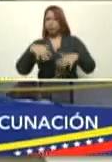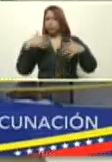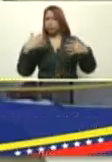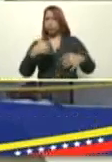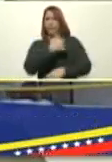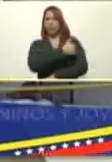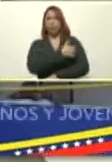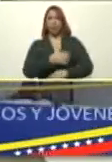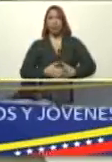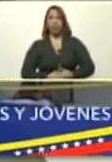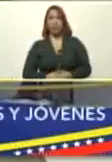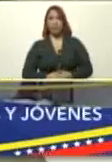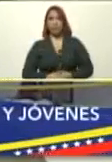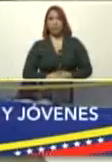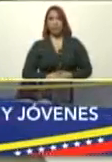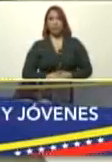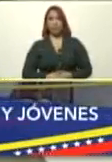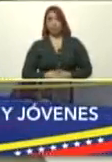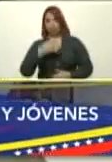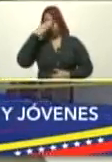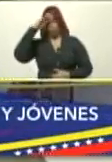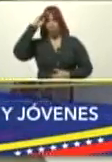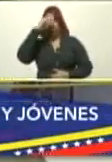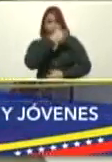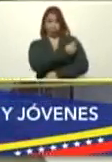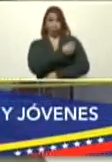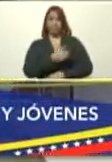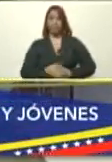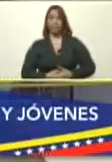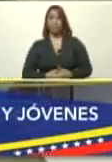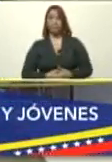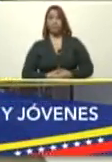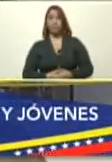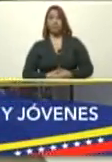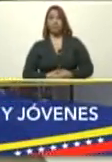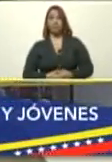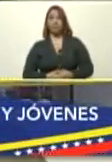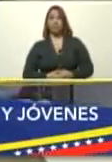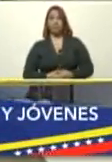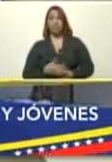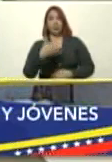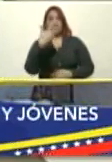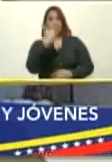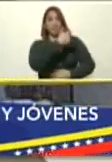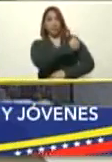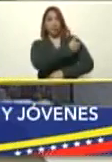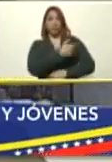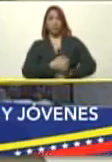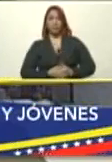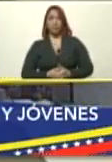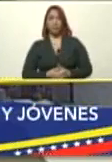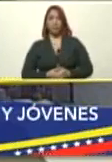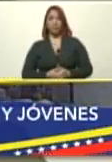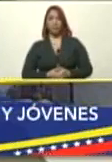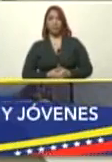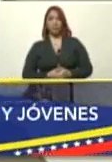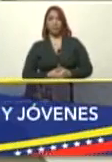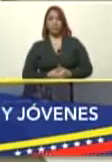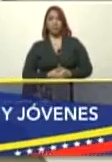compadre. Tremenda vacuna. La Dala. Son tres vacunas, tres